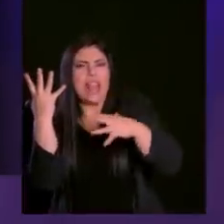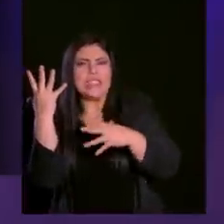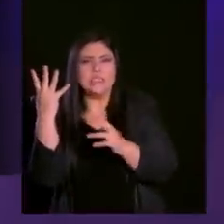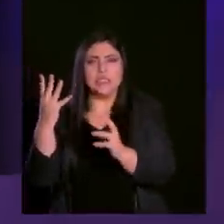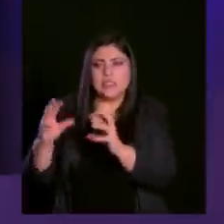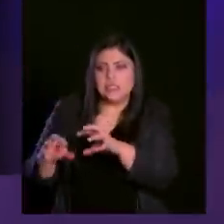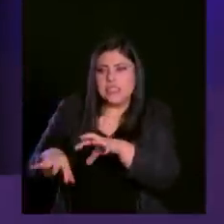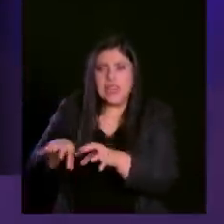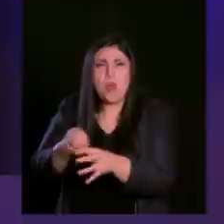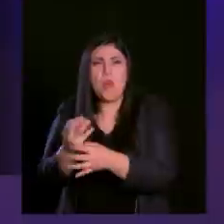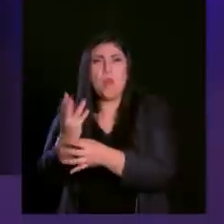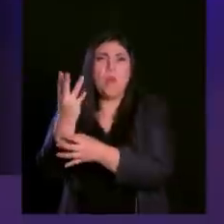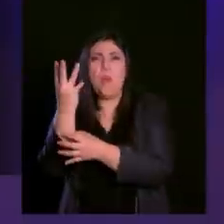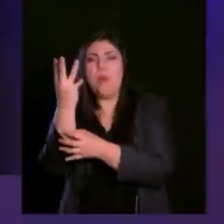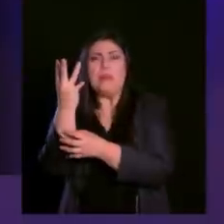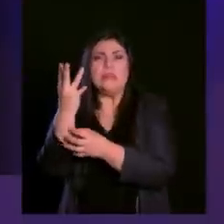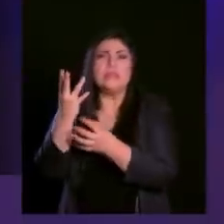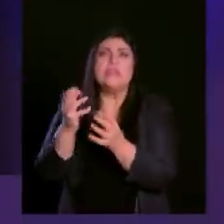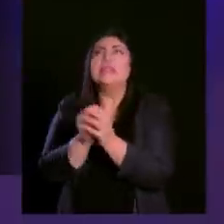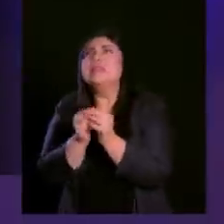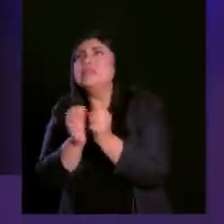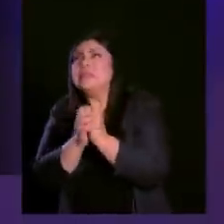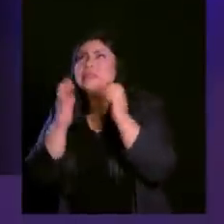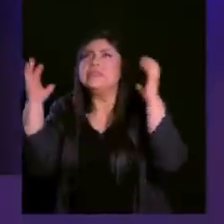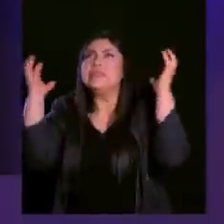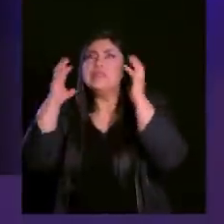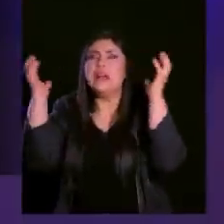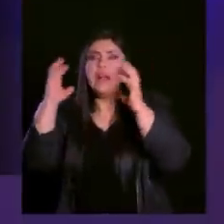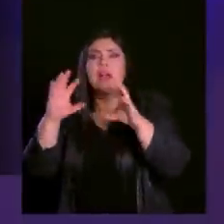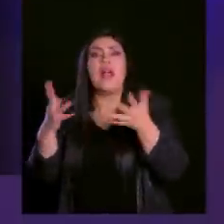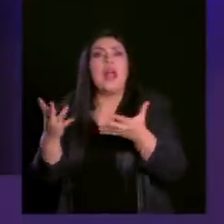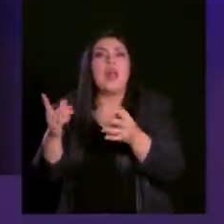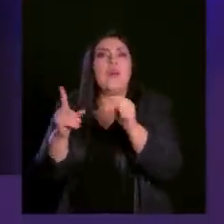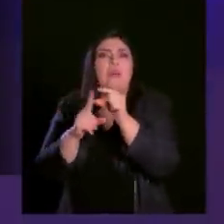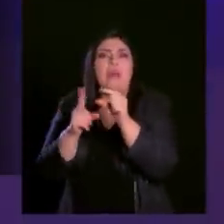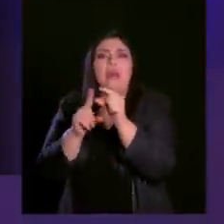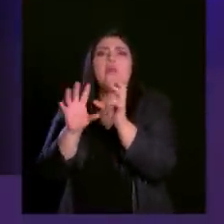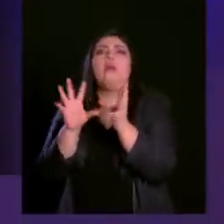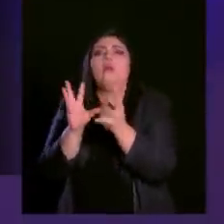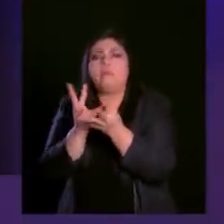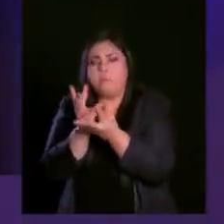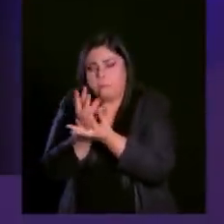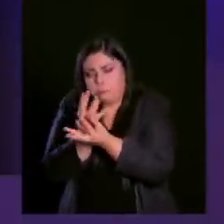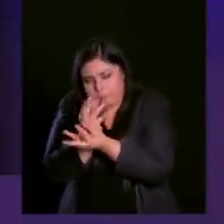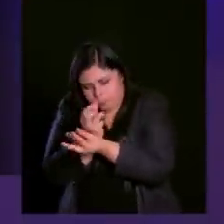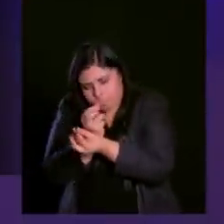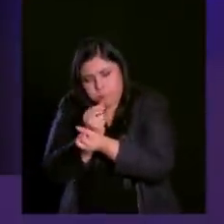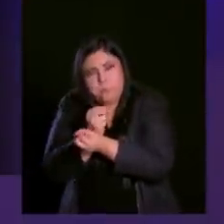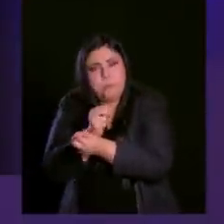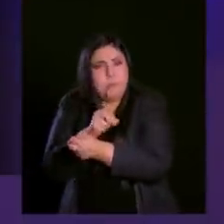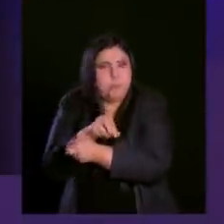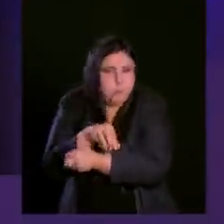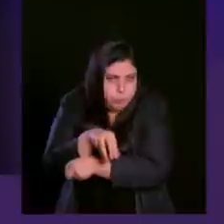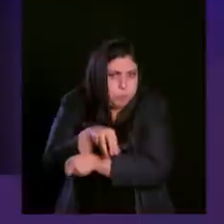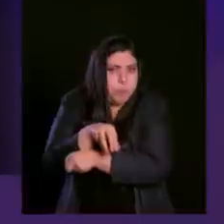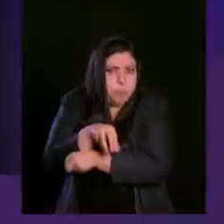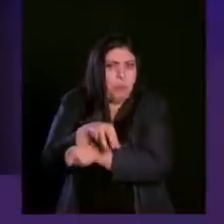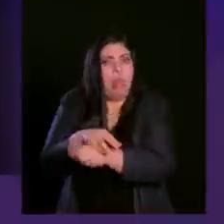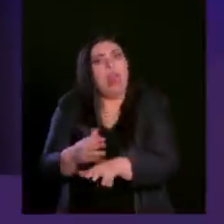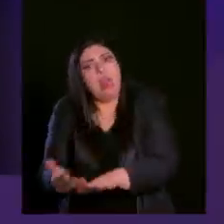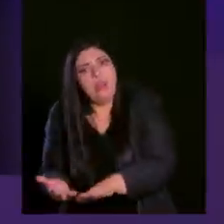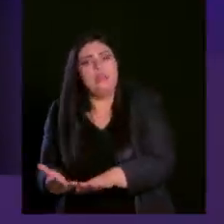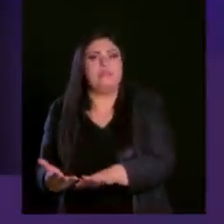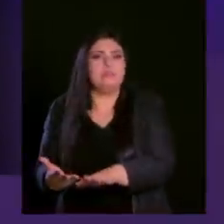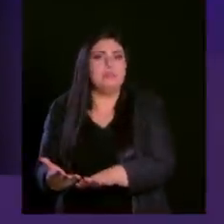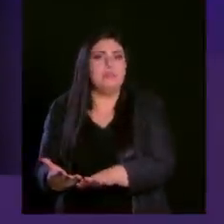de las riquezas ahogan la palabra y esto lo hemos escuchado varias veces ahora mire pues todas estas son